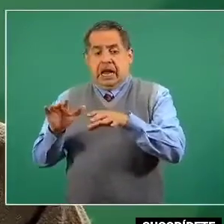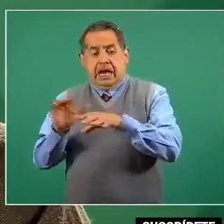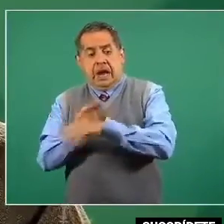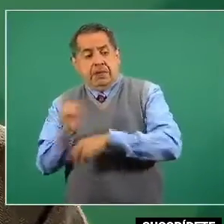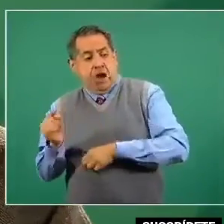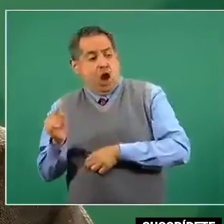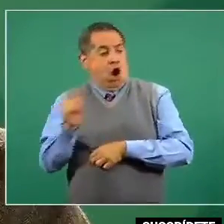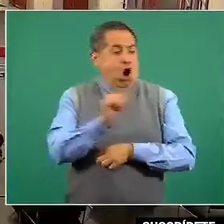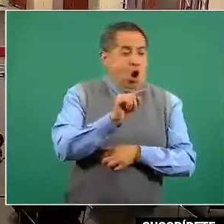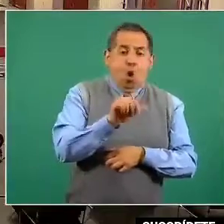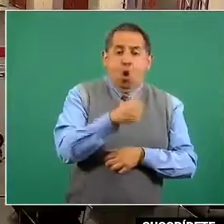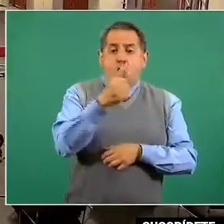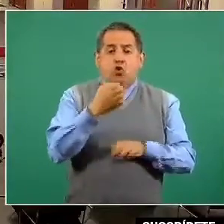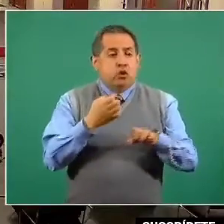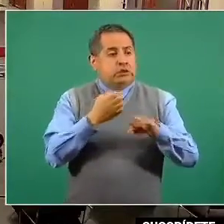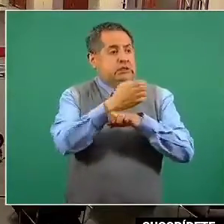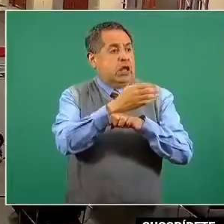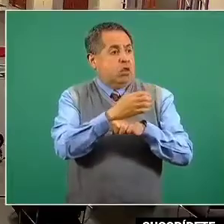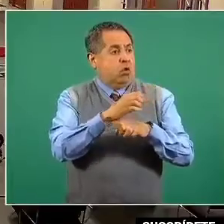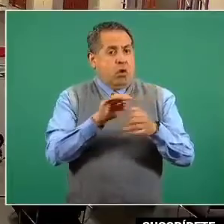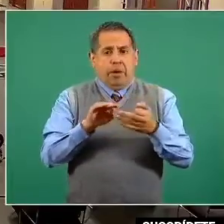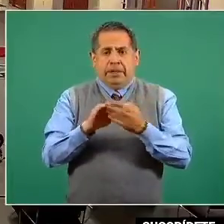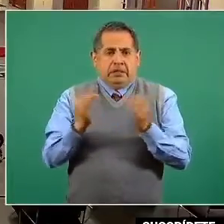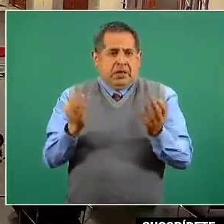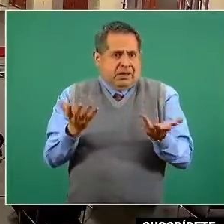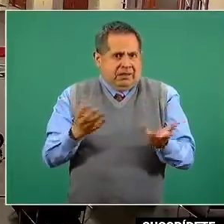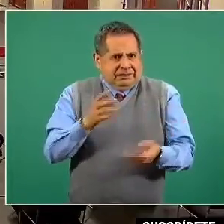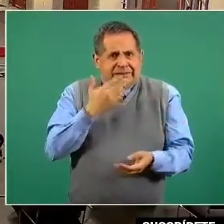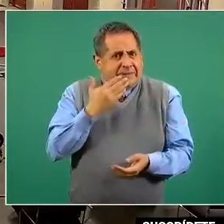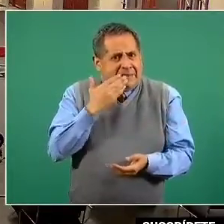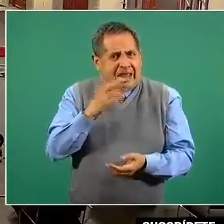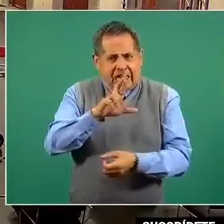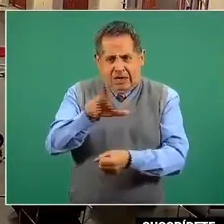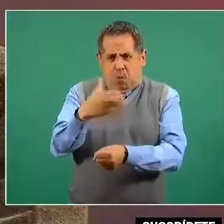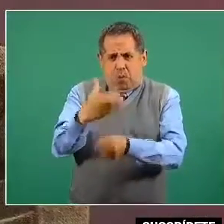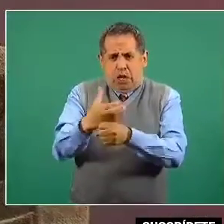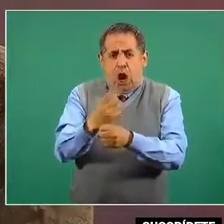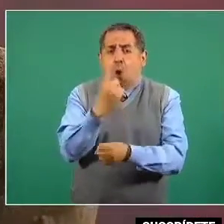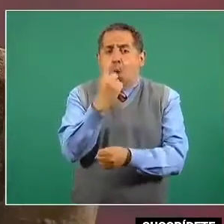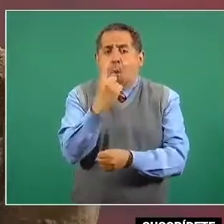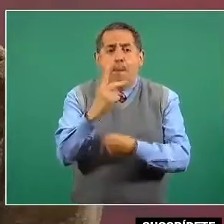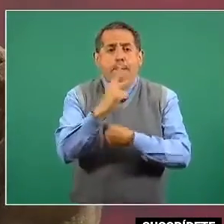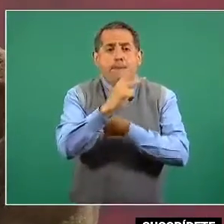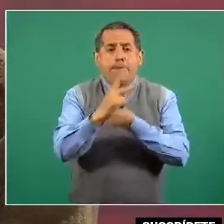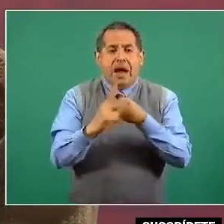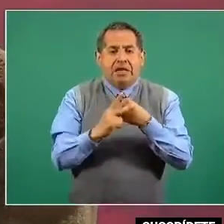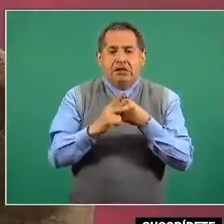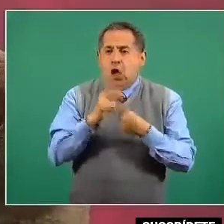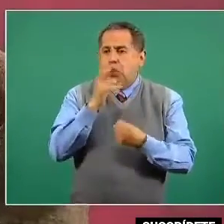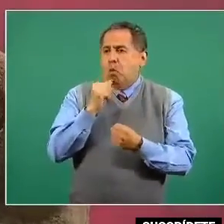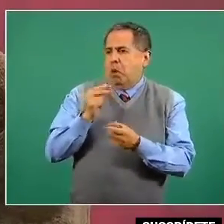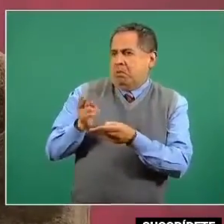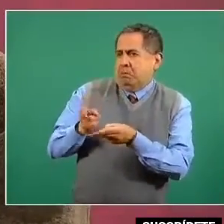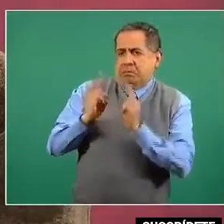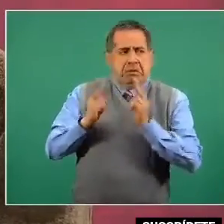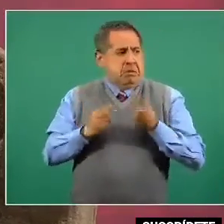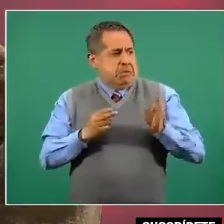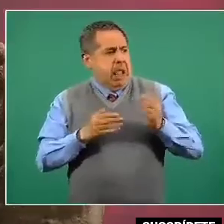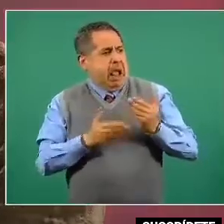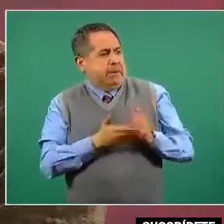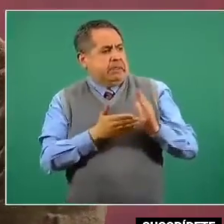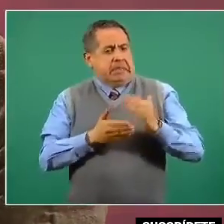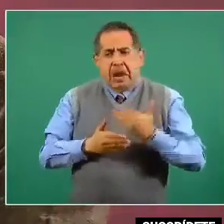atenderse. Somos una república federal, somos un solo país. En ningún momento deberíamos entrar en una